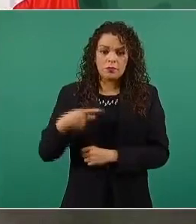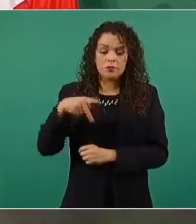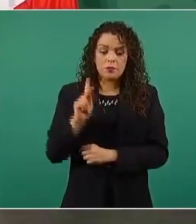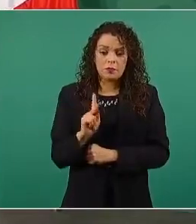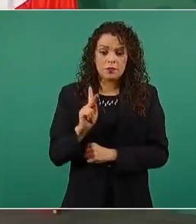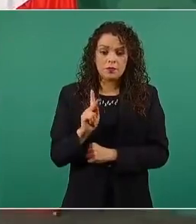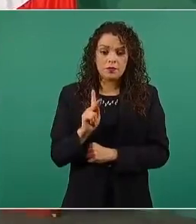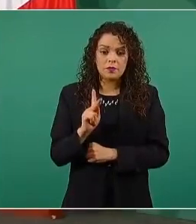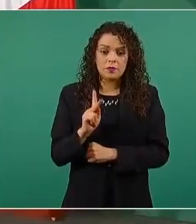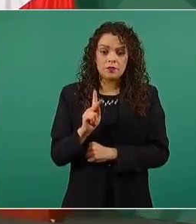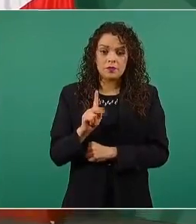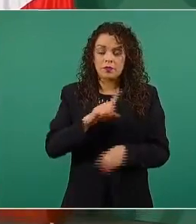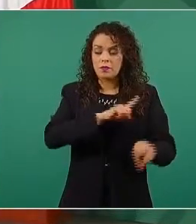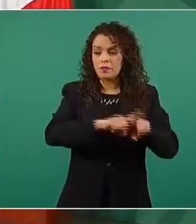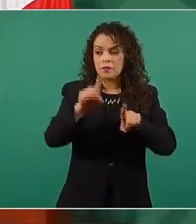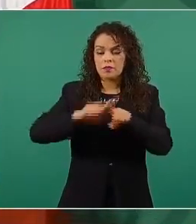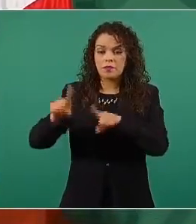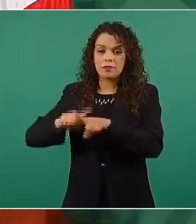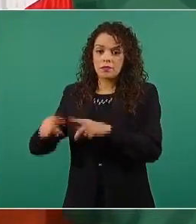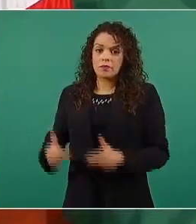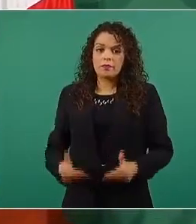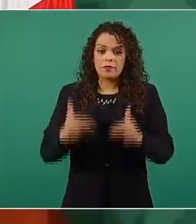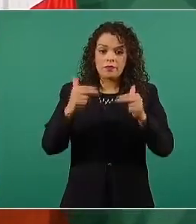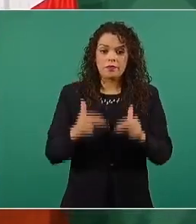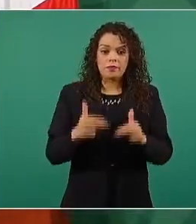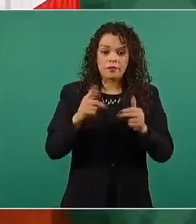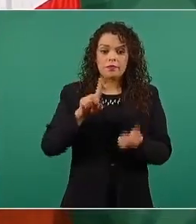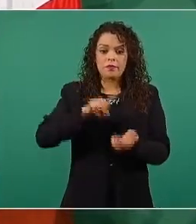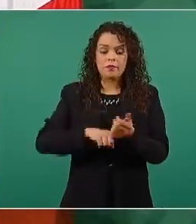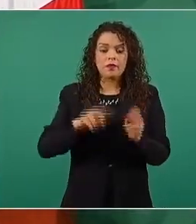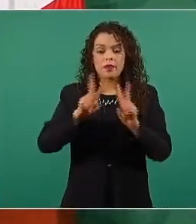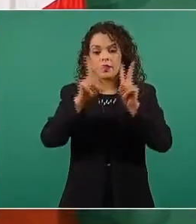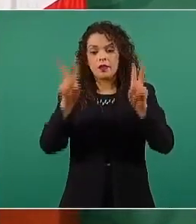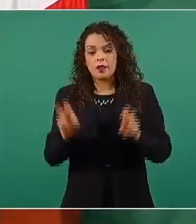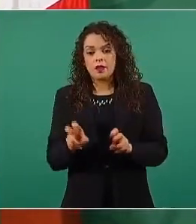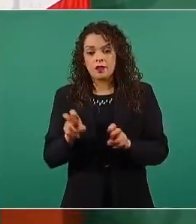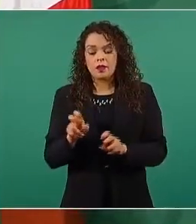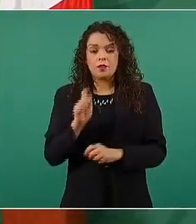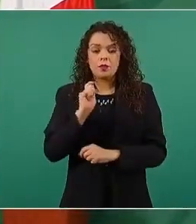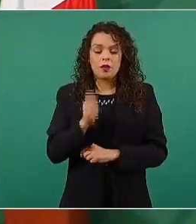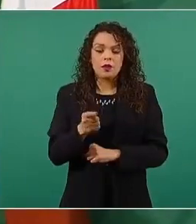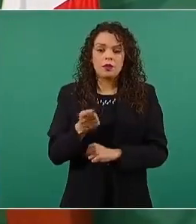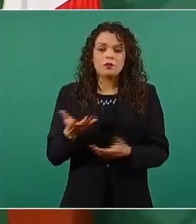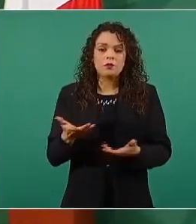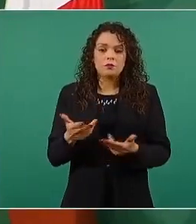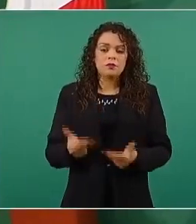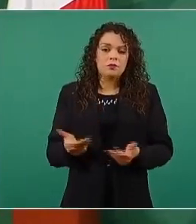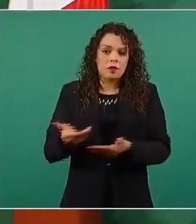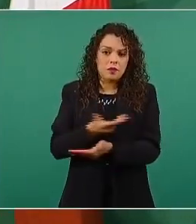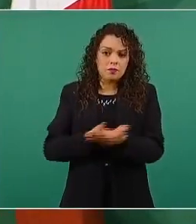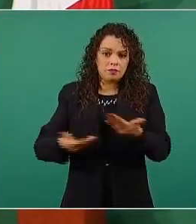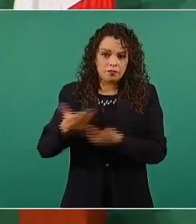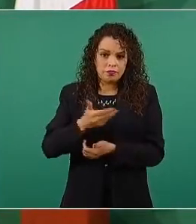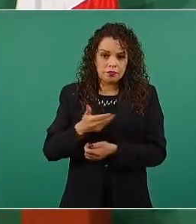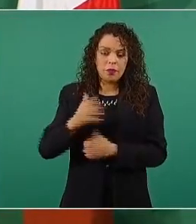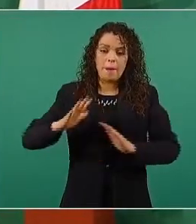muy diversificada, o sea, en cuanto a la participación de inversión